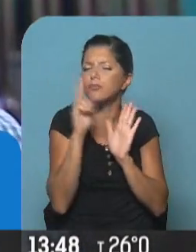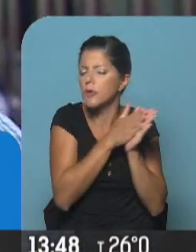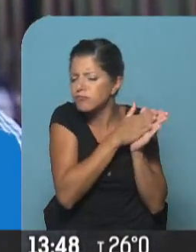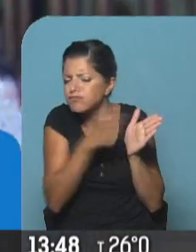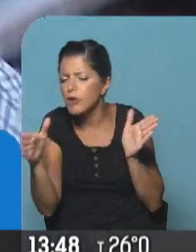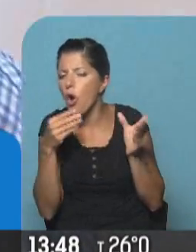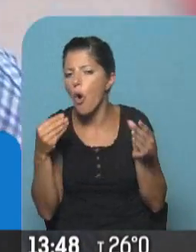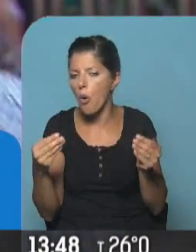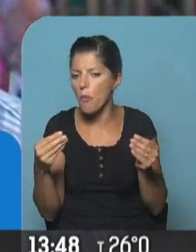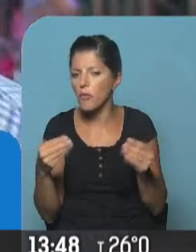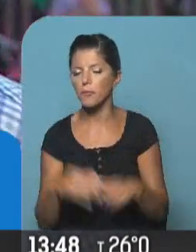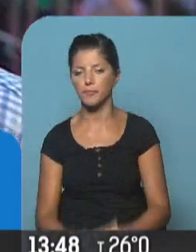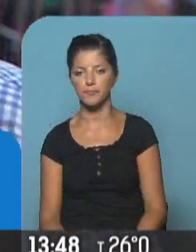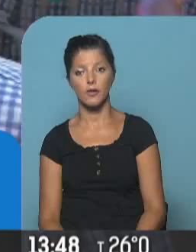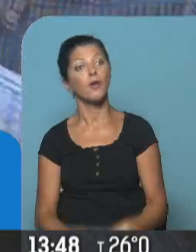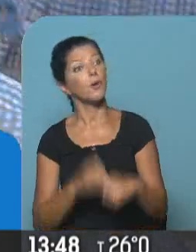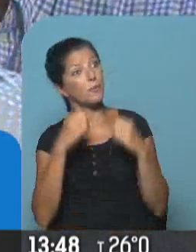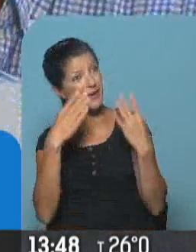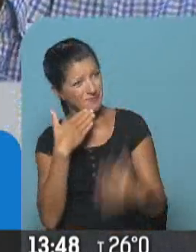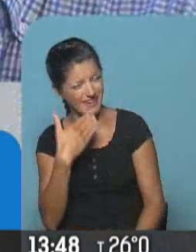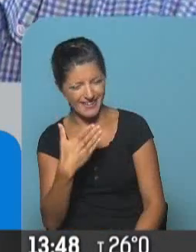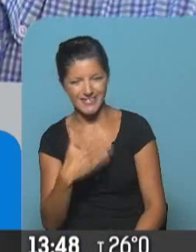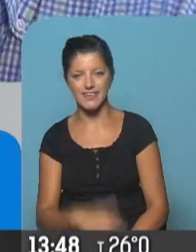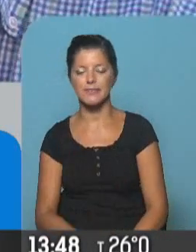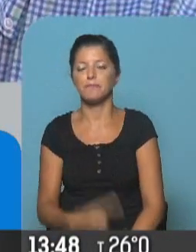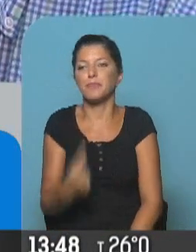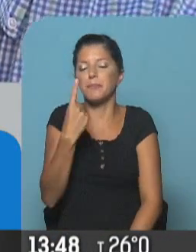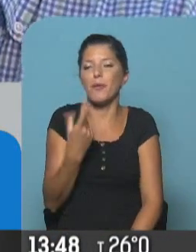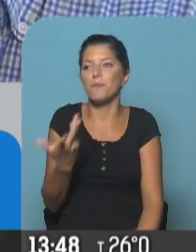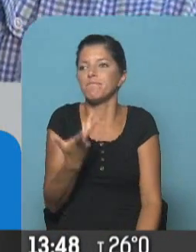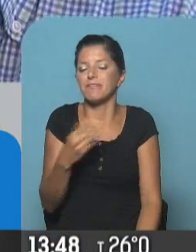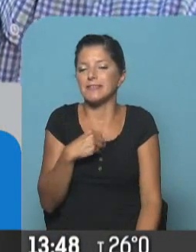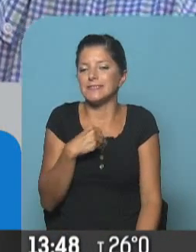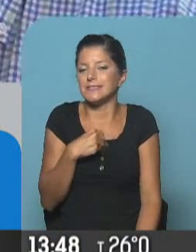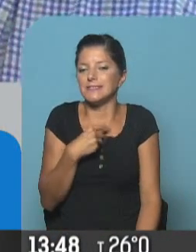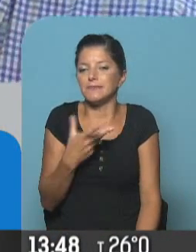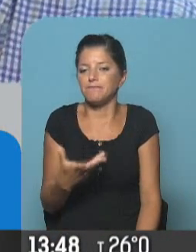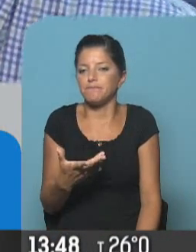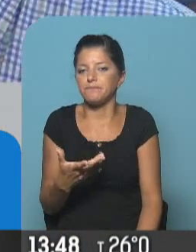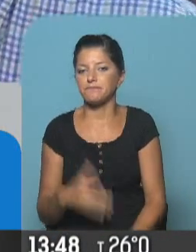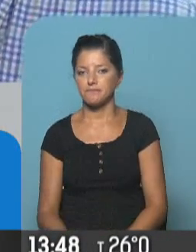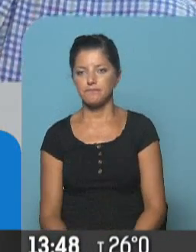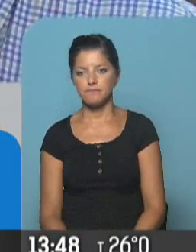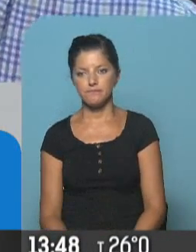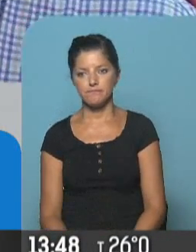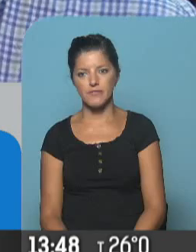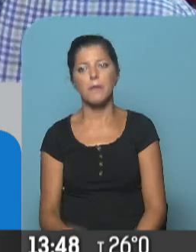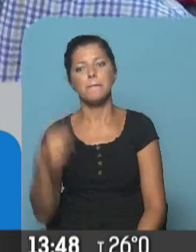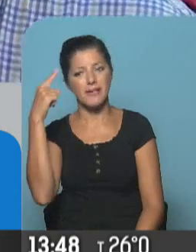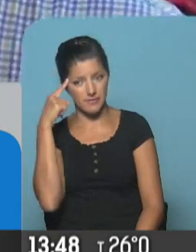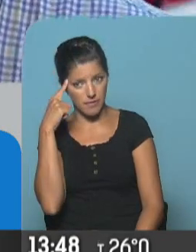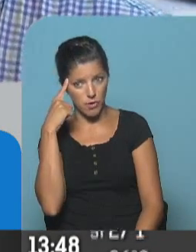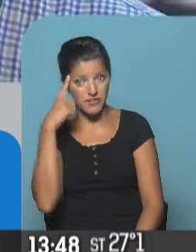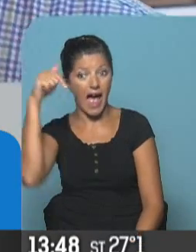Bueno, gracias, Juan Carlos. Todavía un poco con la sensación de que no es del todo bueno ser boliviano en